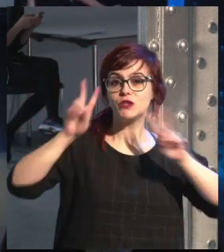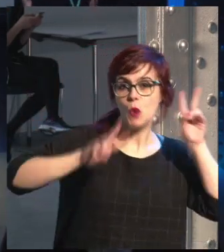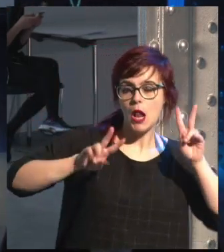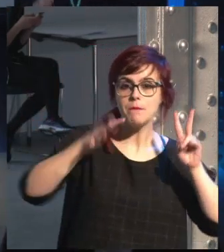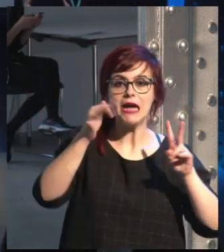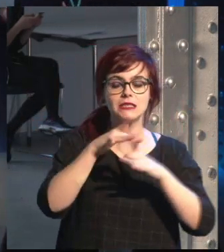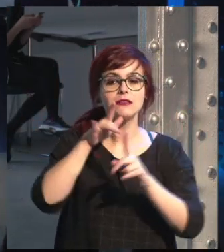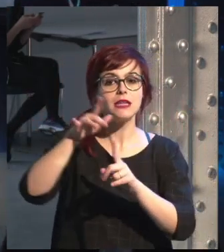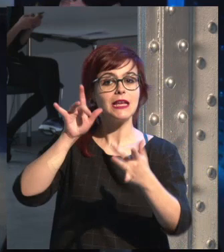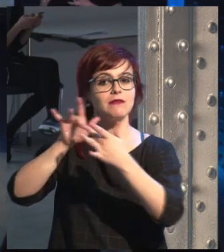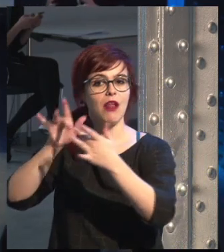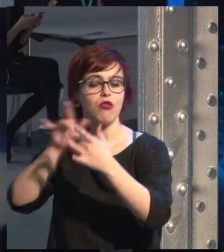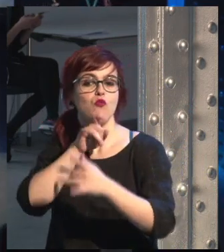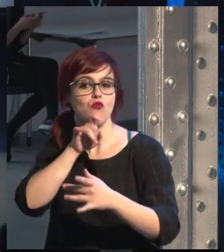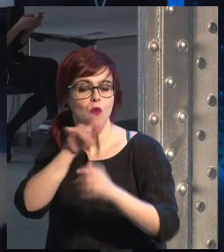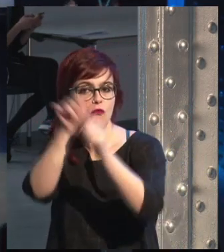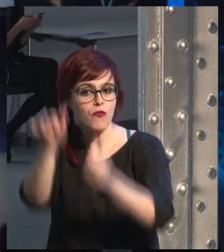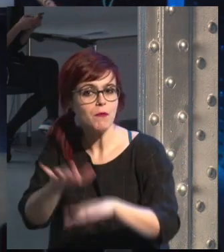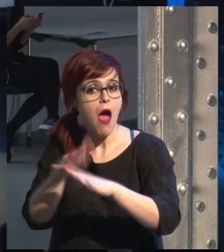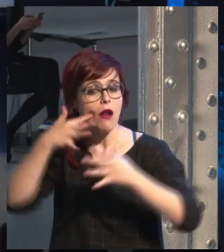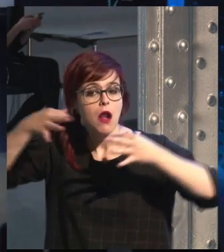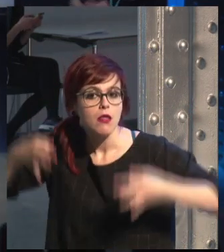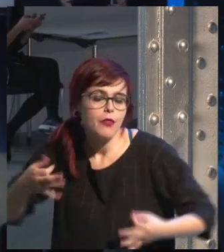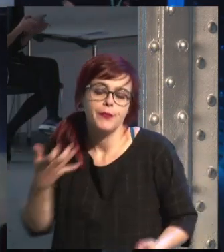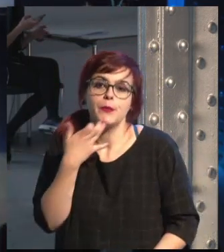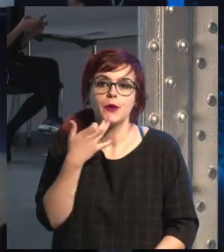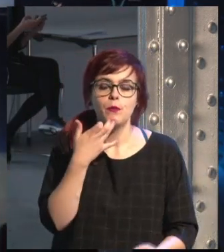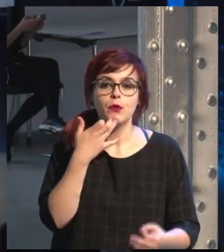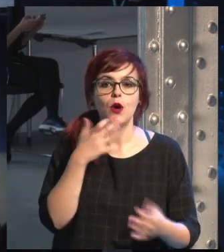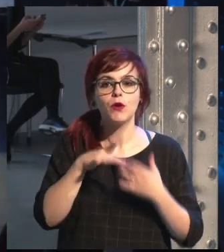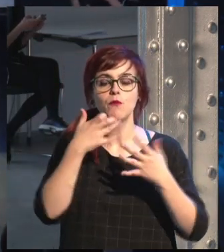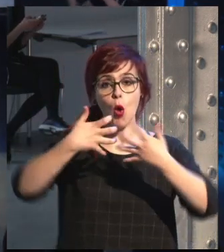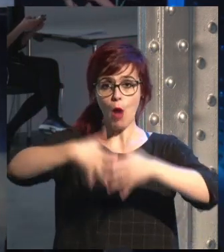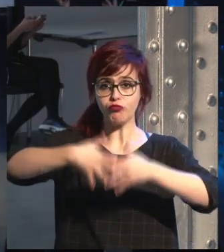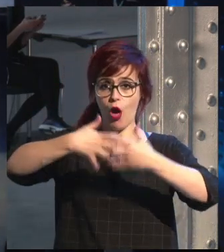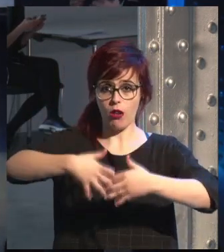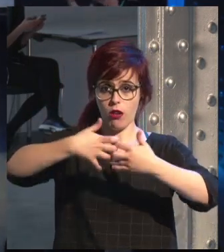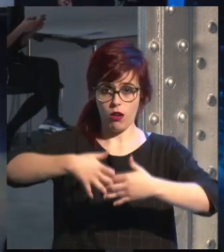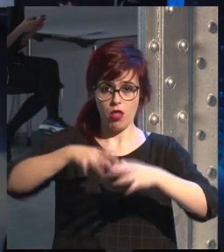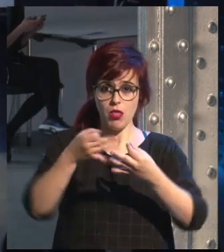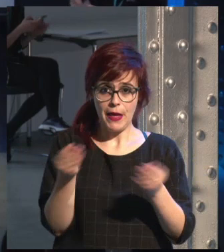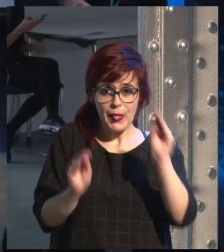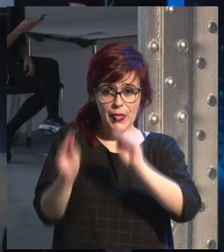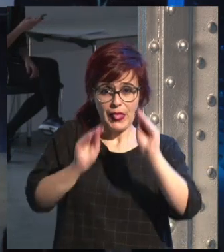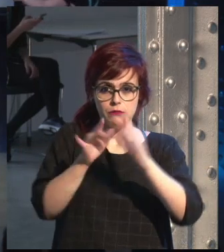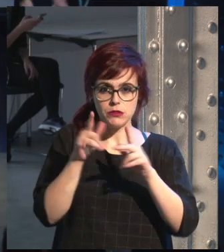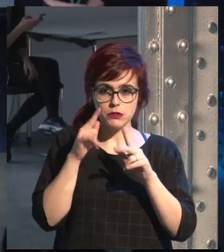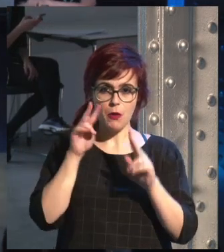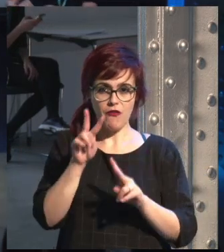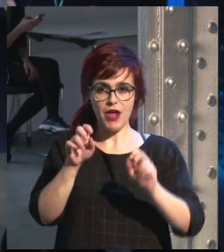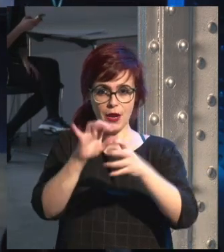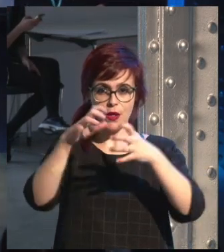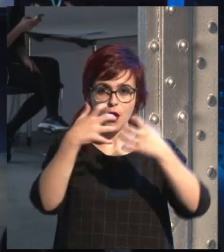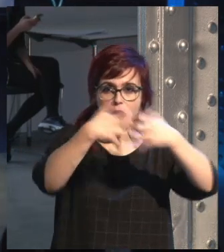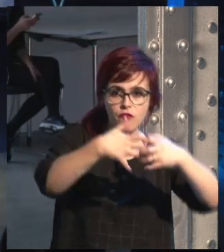sino en las interacciones que se producen en esa realidad, pues no sé, para montar un motor, pues que el motor que veamos sea real y luego la propia interacción